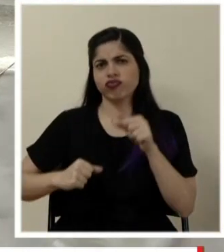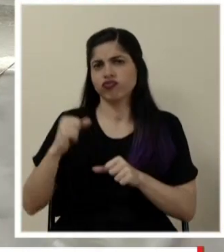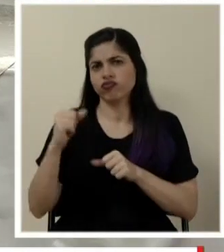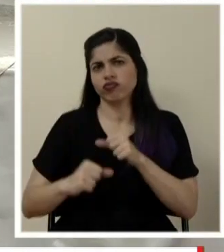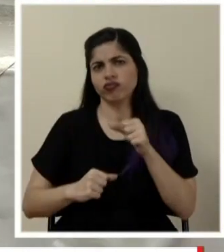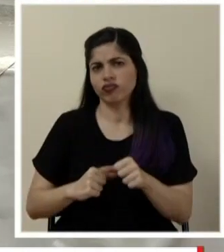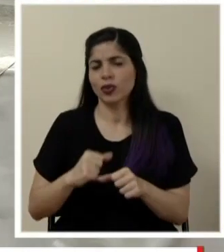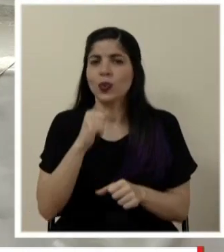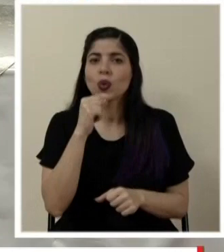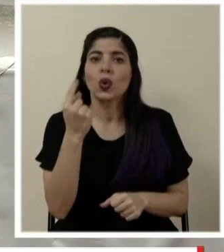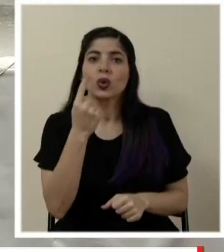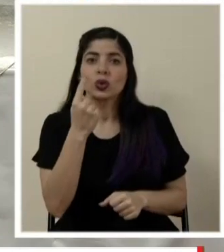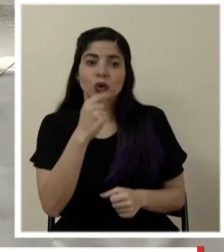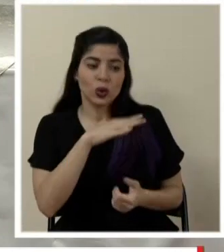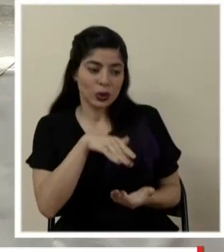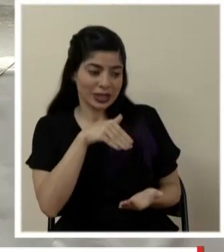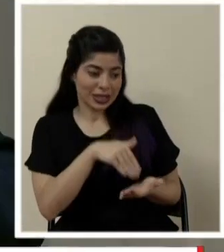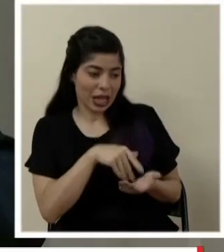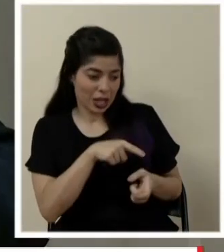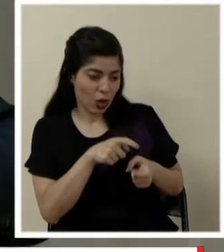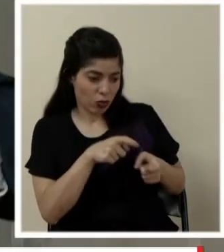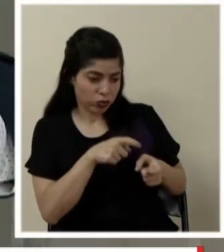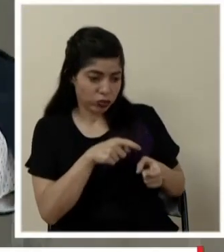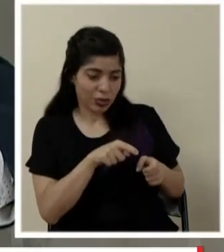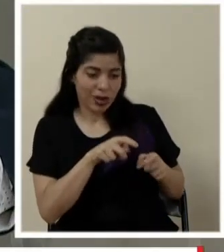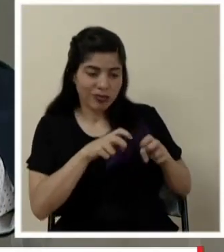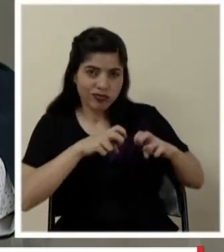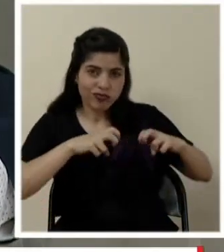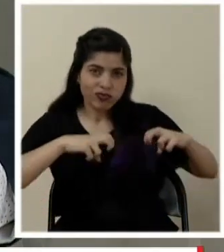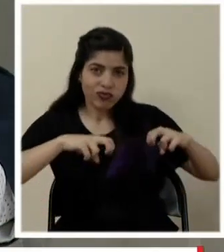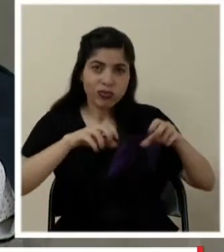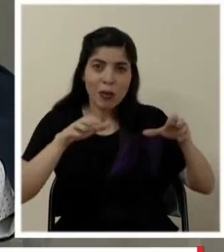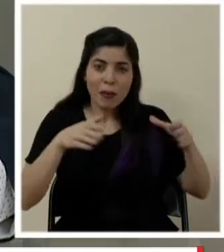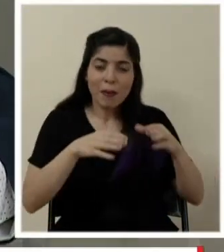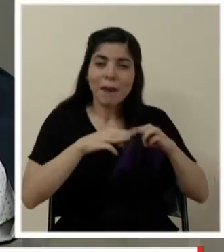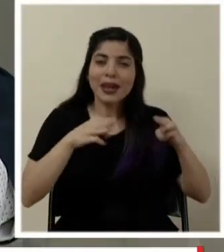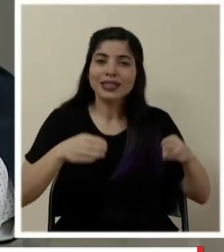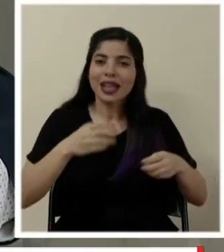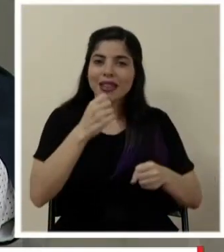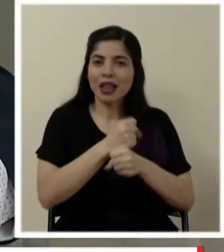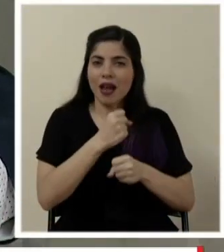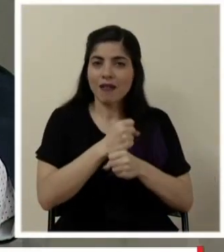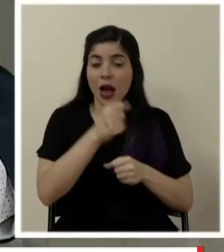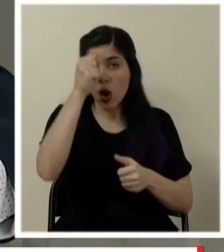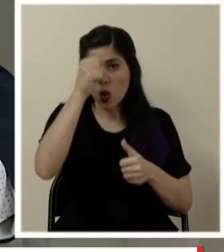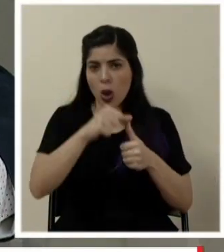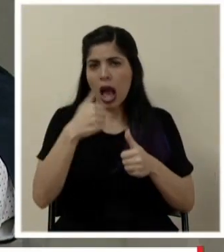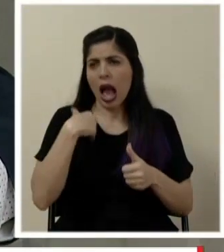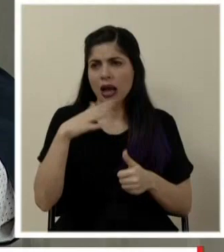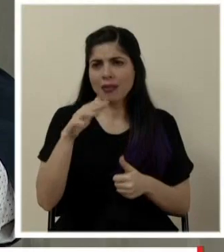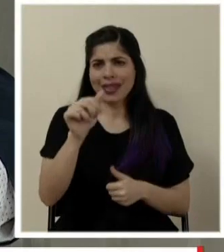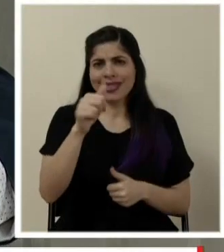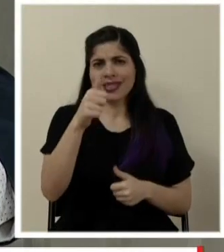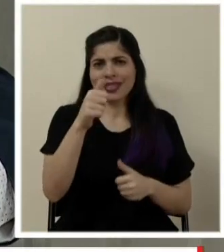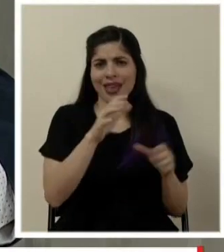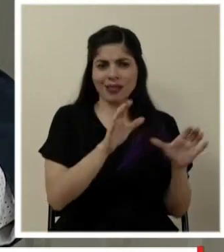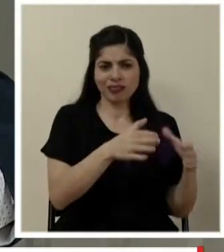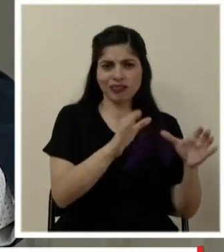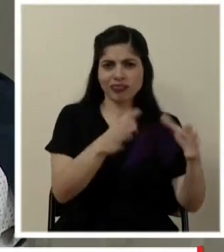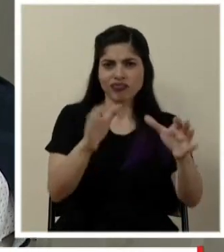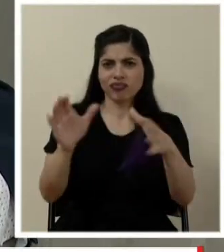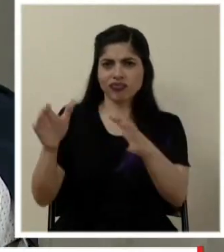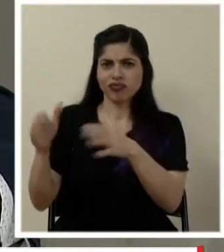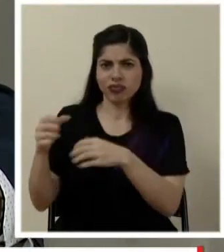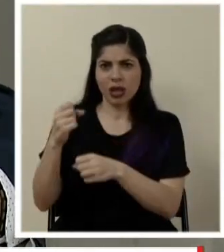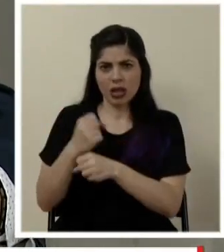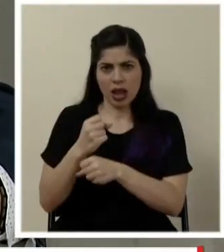el nivel central en una de las mesas de trabajo. Recordemos que tenemos aproximadamente 10 mesas de trabajo con